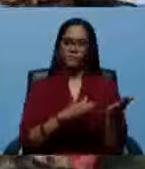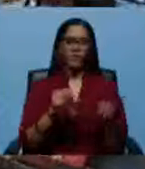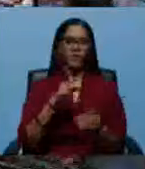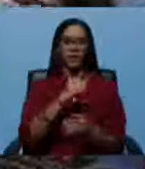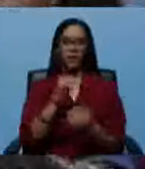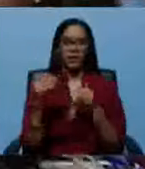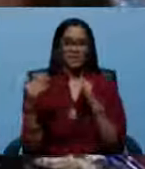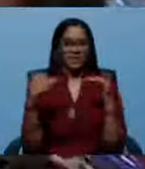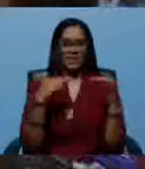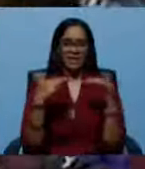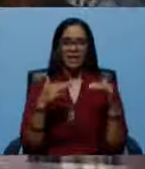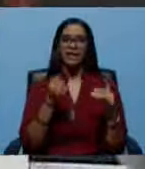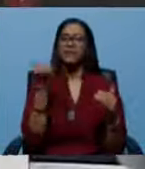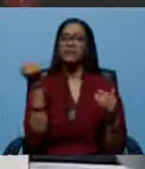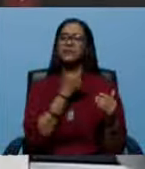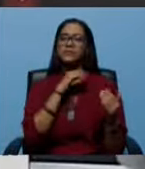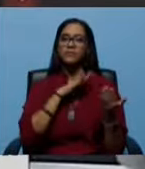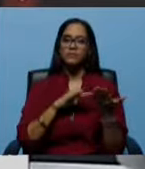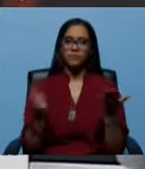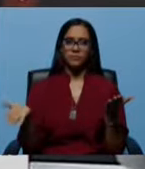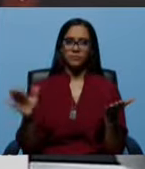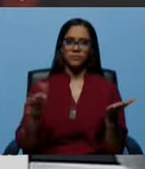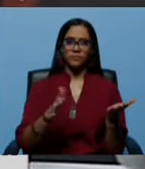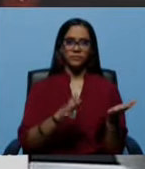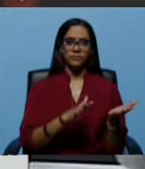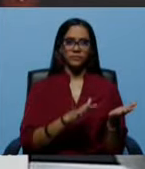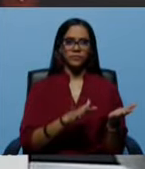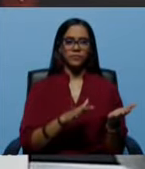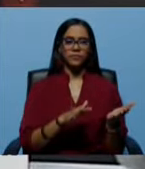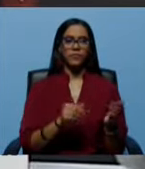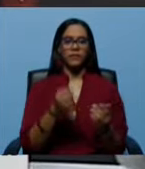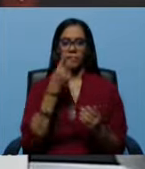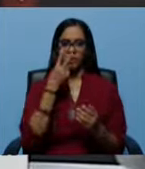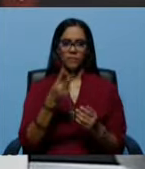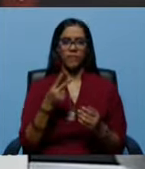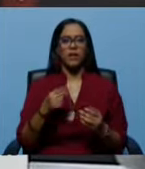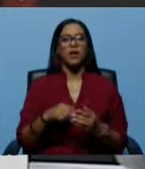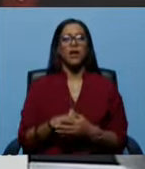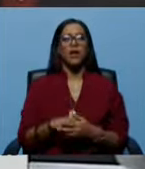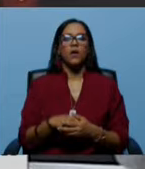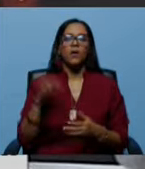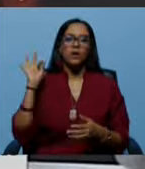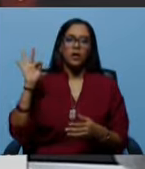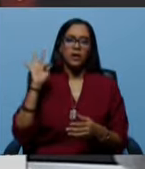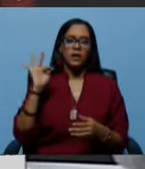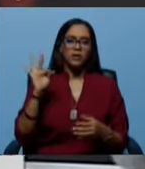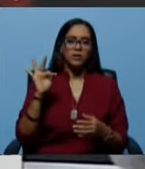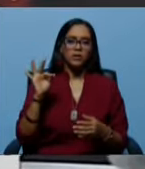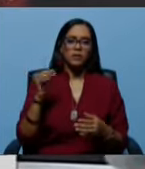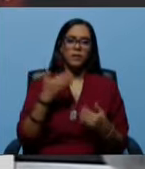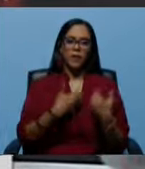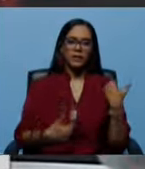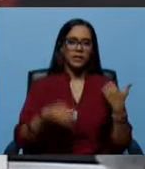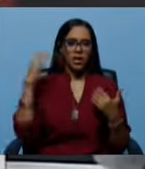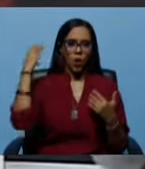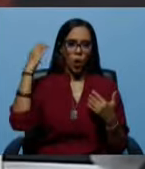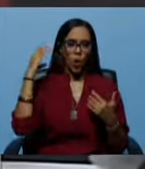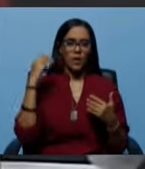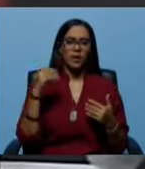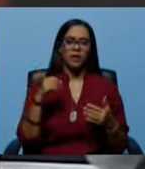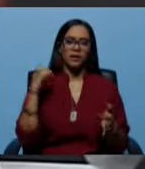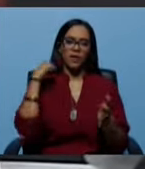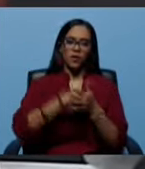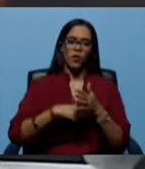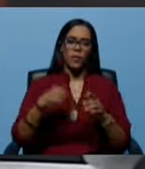es genocidio. Mire, vi por ahí una declaración del presidente Petro que le estaban dando un golpe de